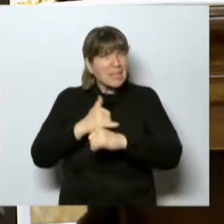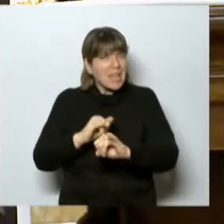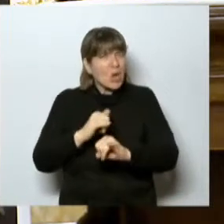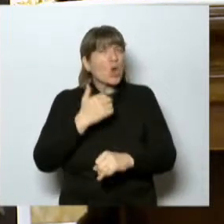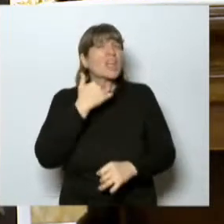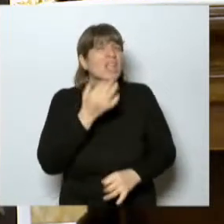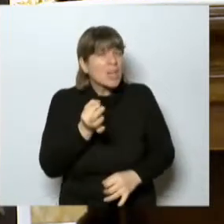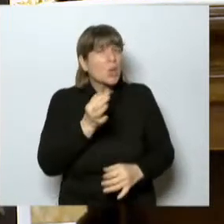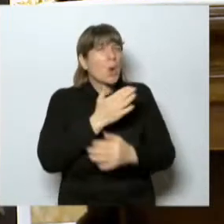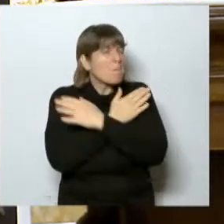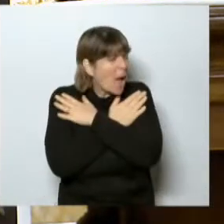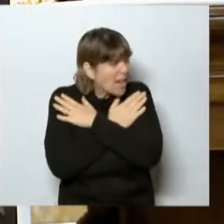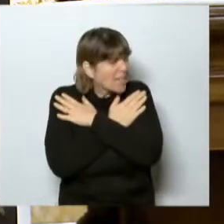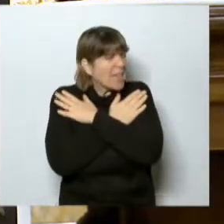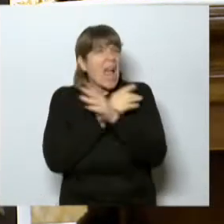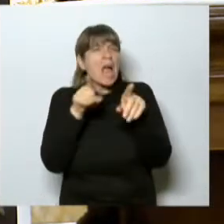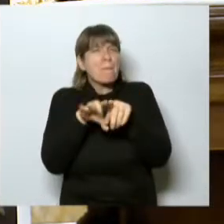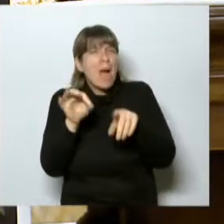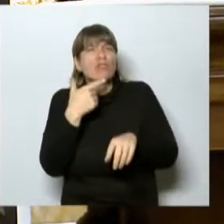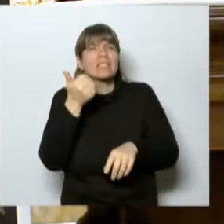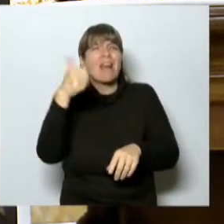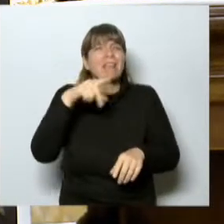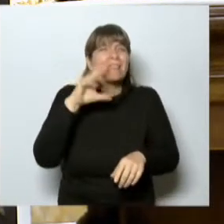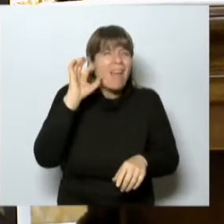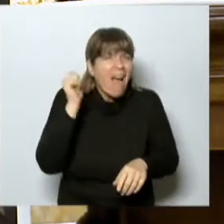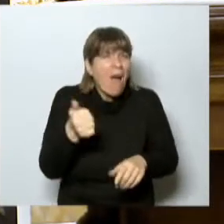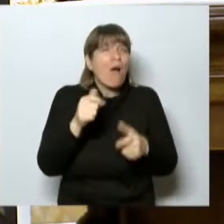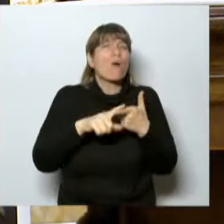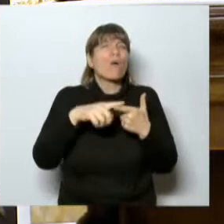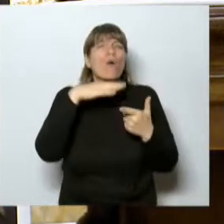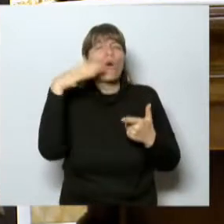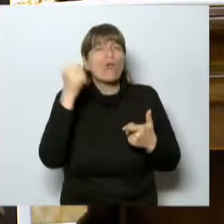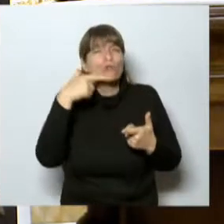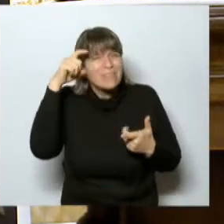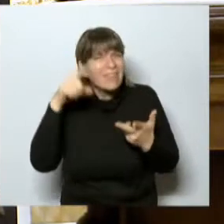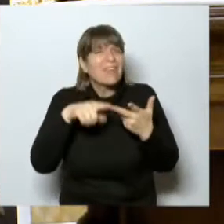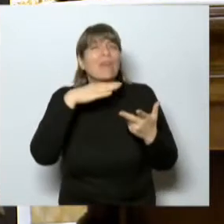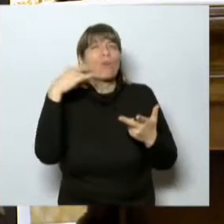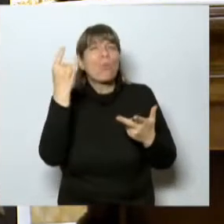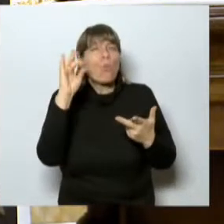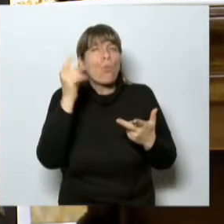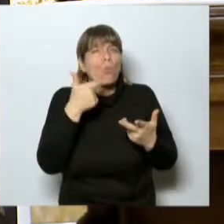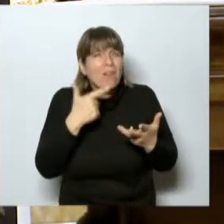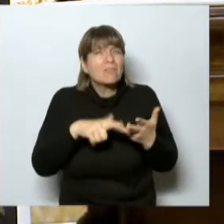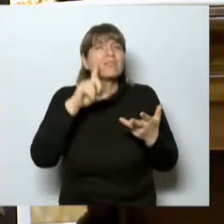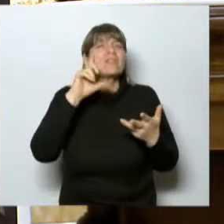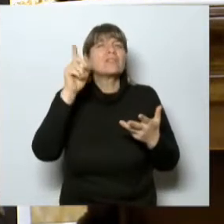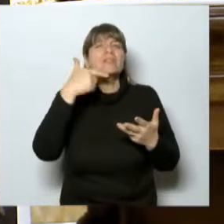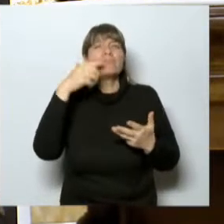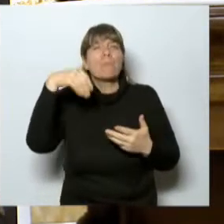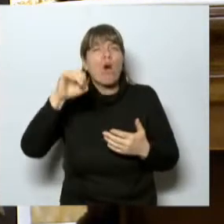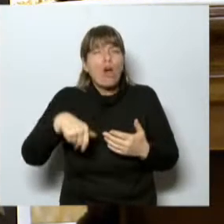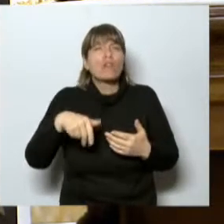hijo de María, hermano de Santiago, de José, de Judas y de Simón? ¿Y